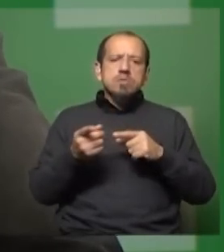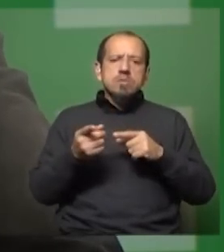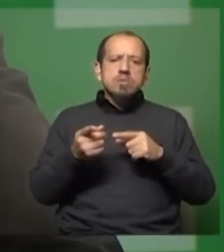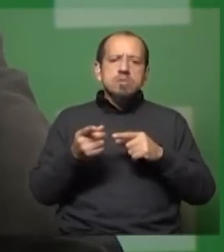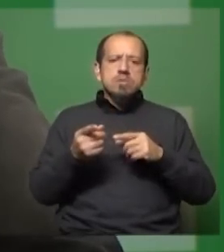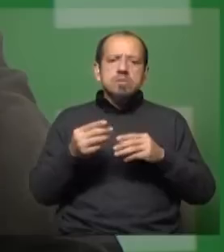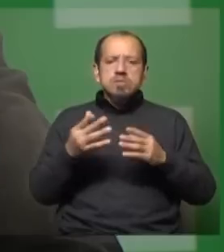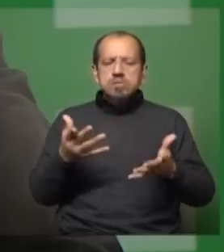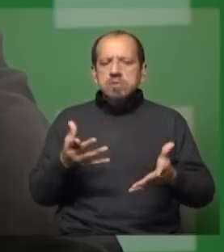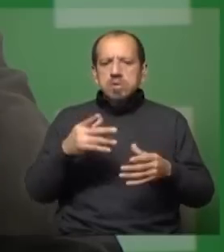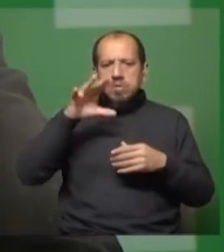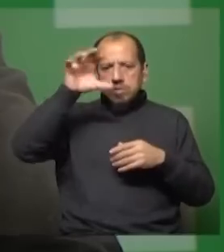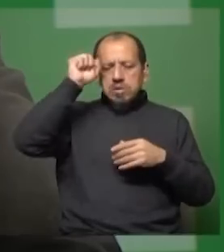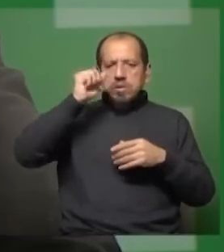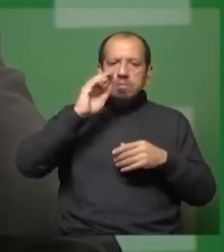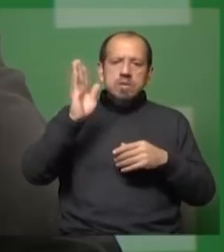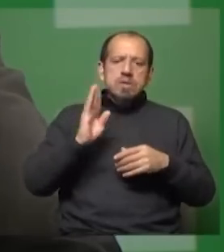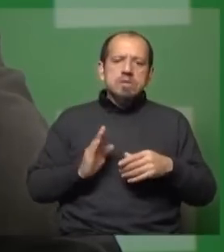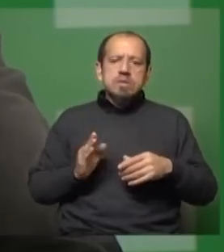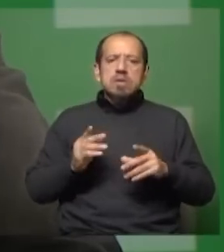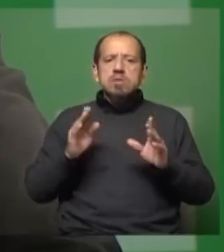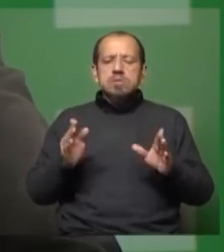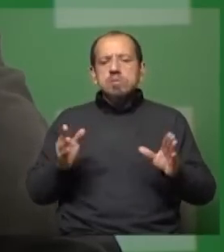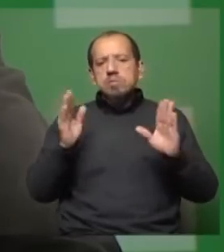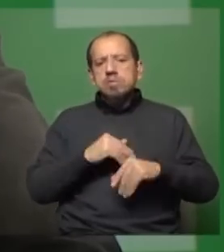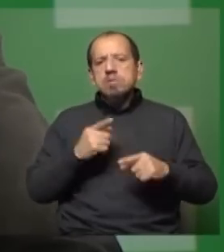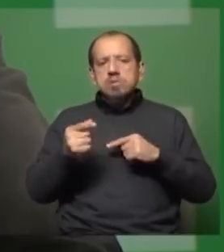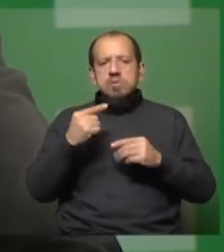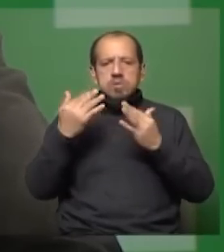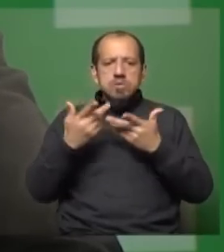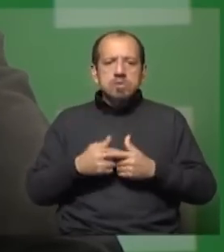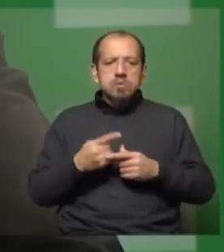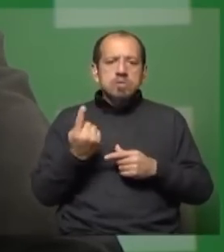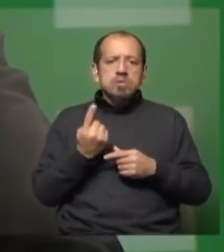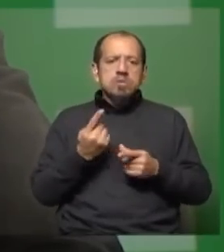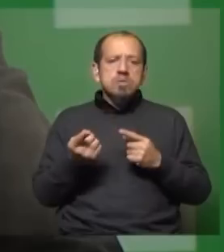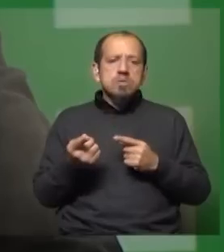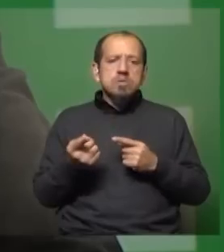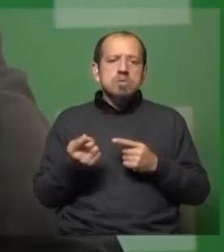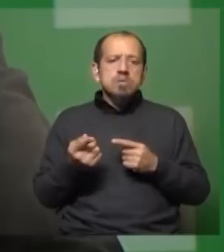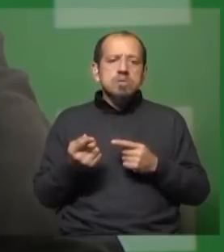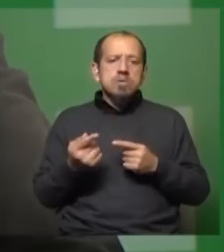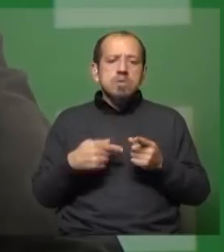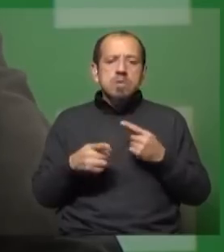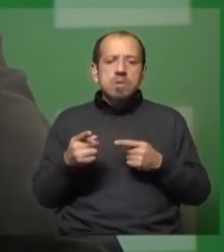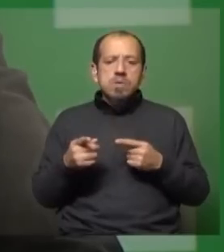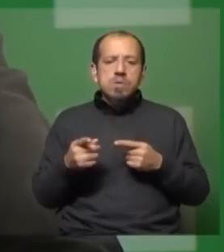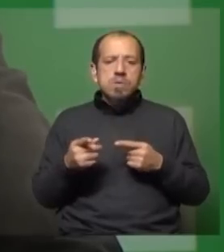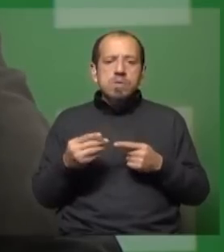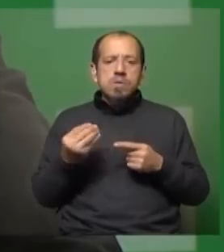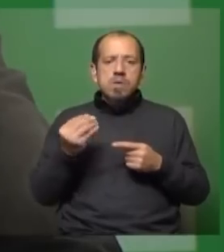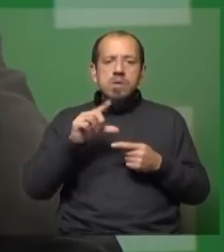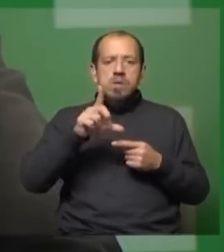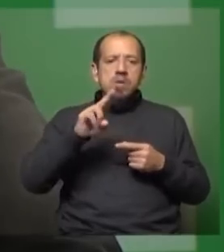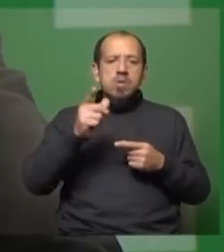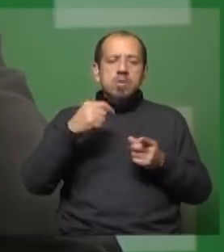con el cambio en Brasil ya no se podía insistir en la estrategia en solitario Eso pareció ocurrir con la Asunción de